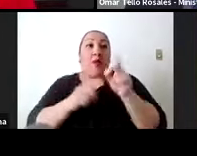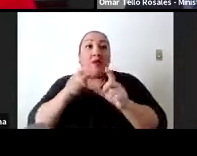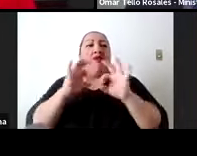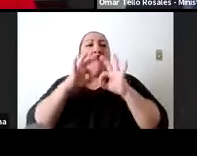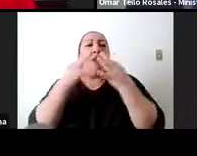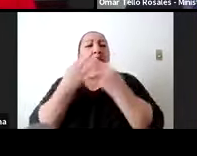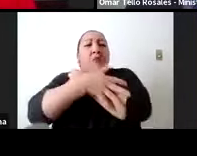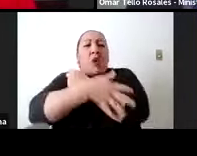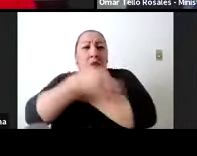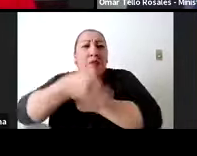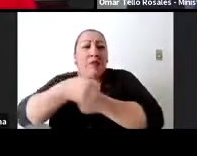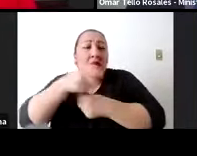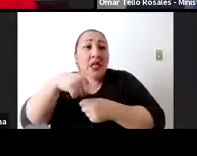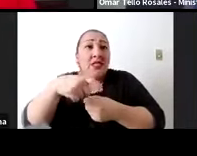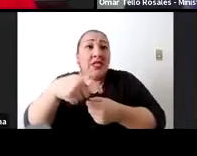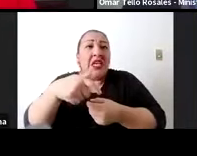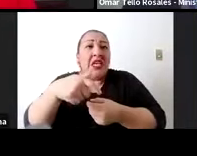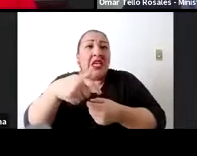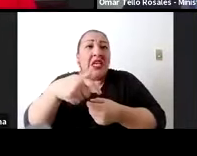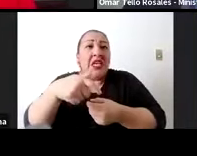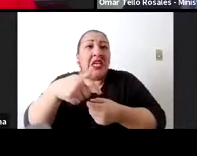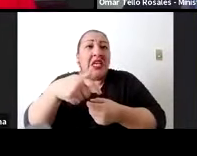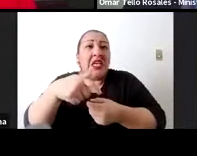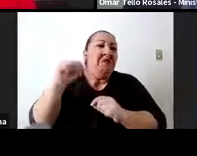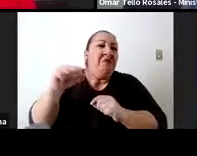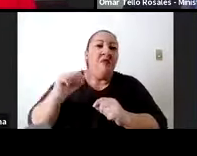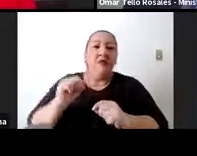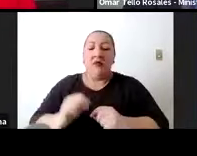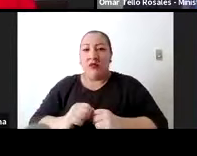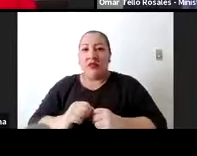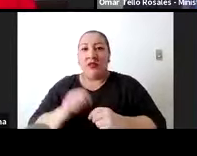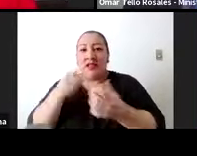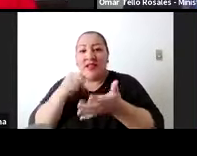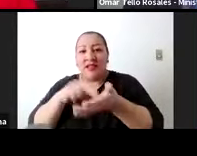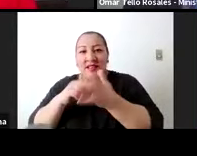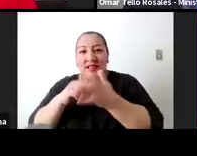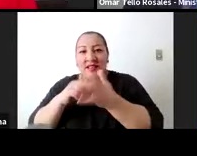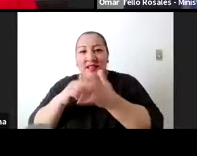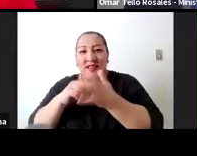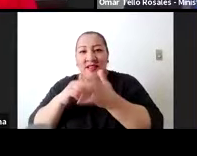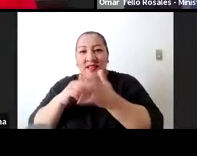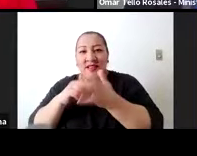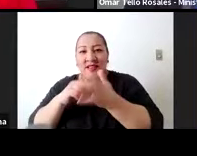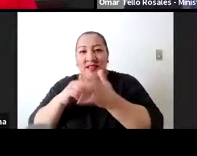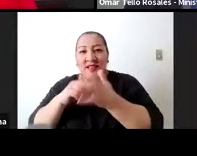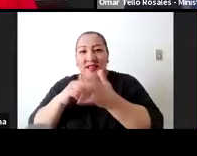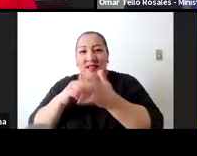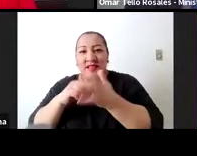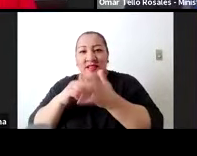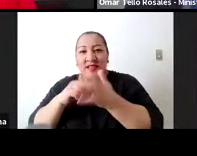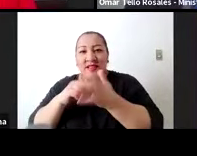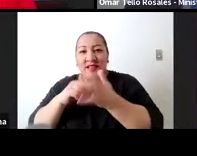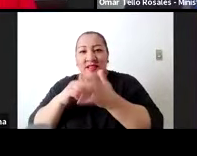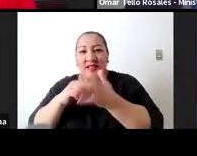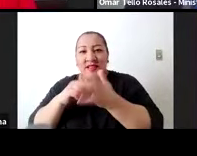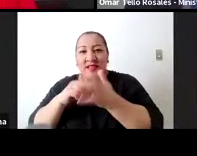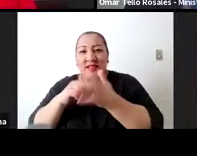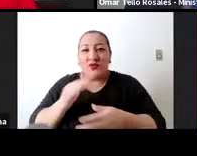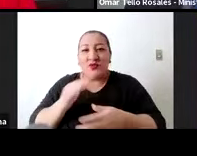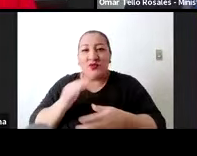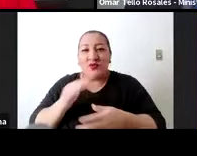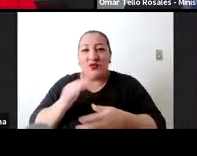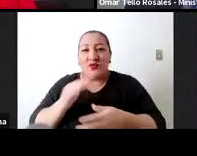pronto se pierde, se evapora. Y esa conducta es doblemente repudiable en una circunstancia como